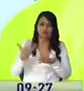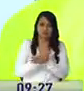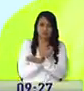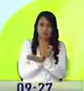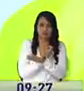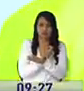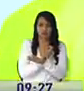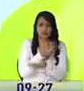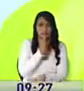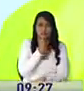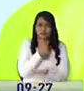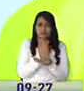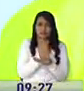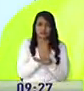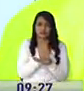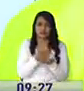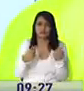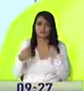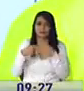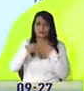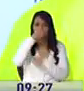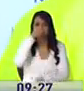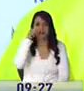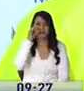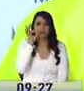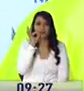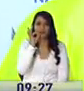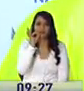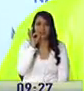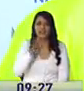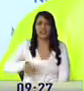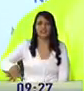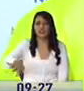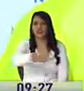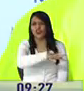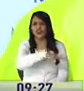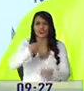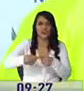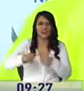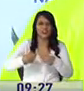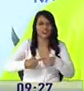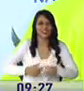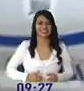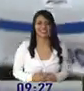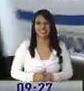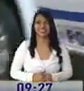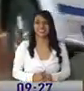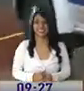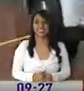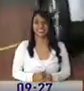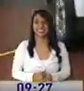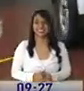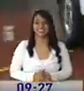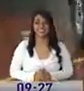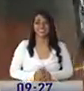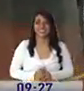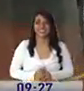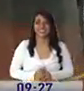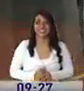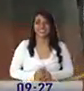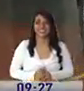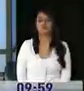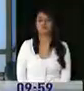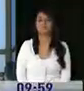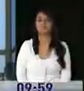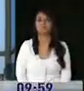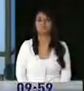para evitar el consumo del microtráfico en la ciudadanía aquí en el centro histórico de Quito informó Patricia aldaz